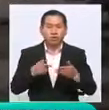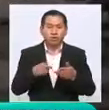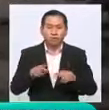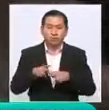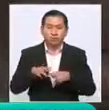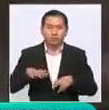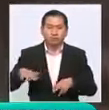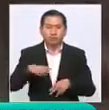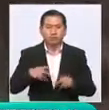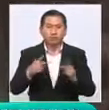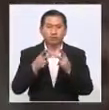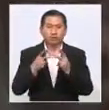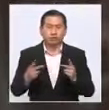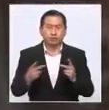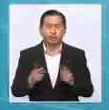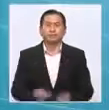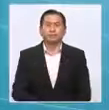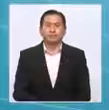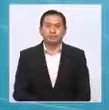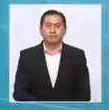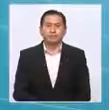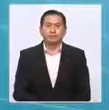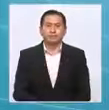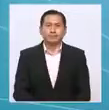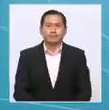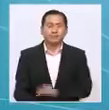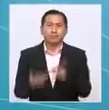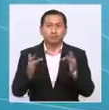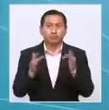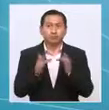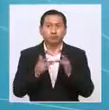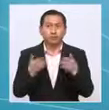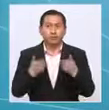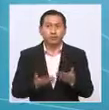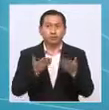Salar de Uyuni, en Potosí. Establecimos el contacto en directo hasta ahora.